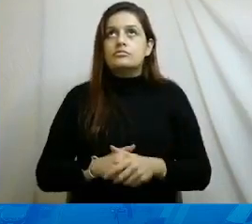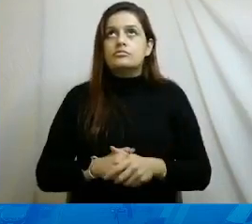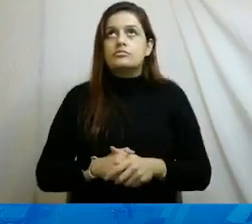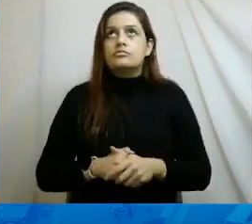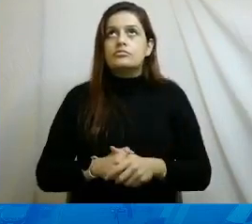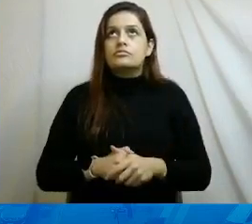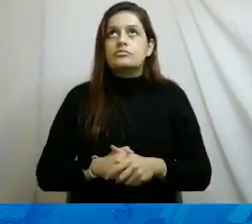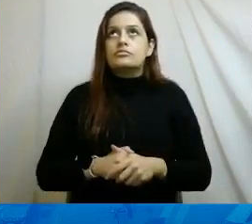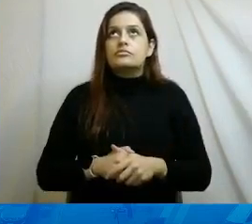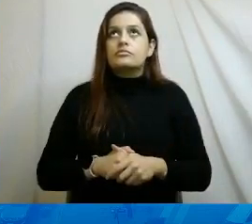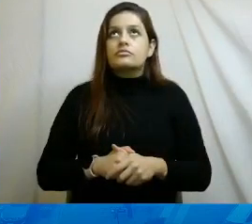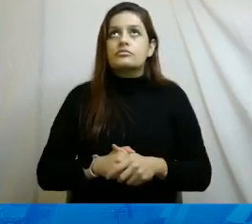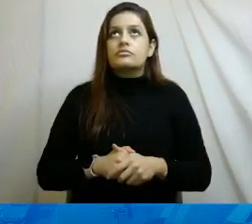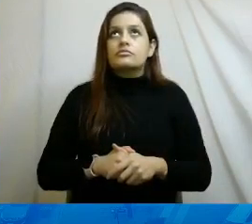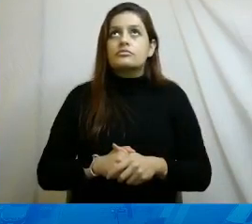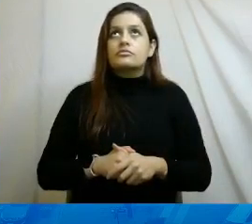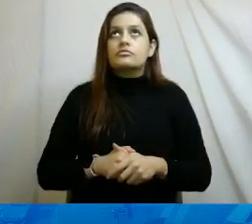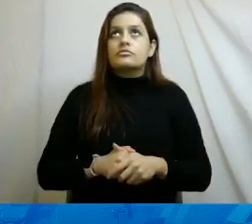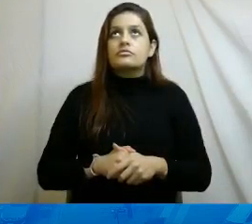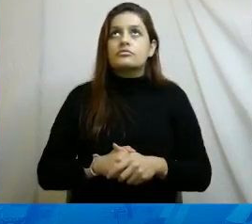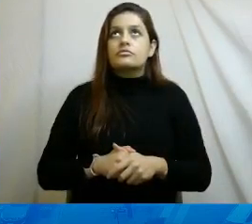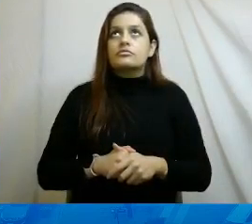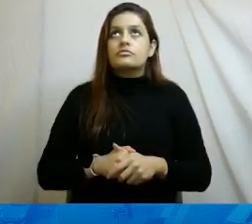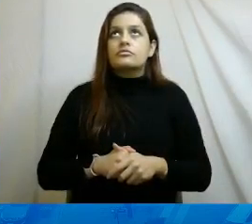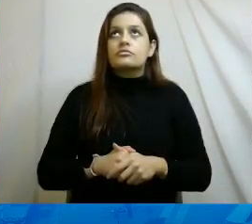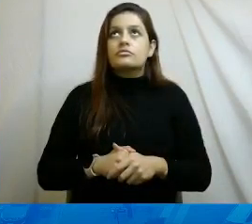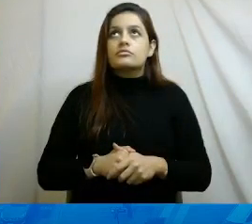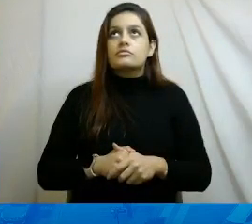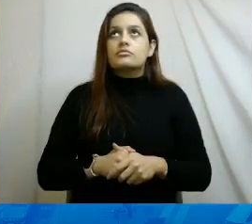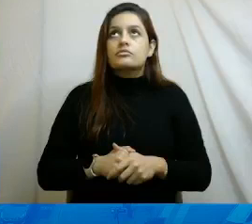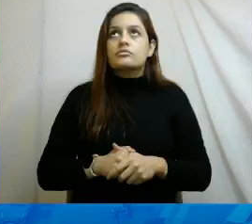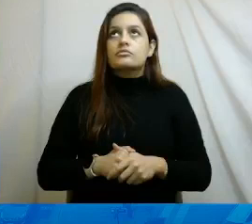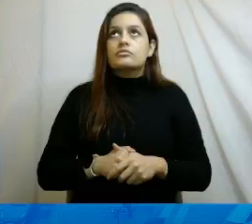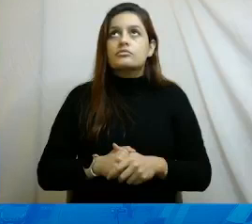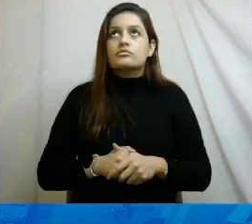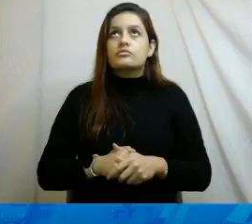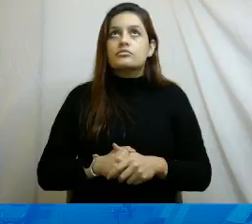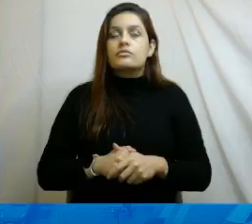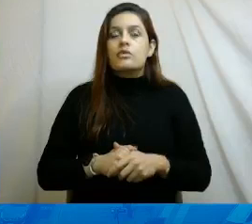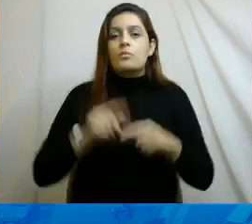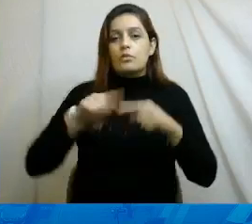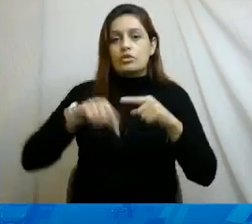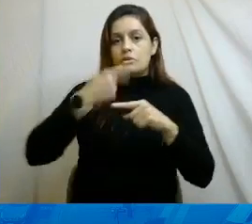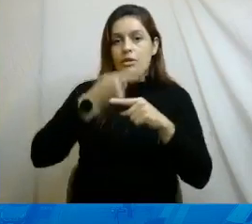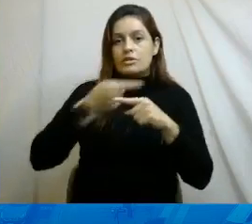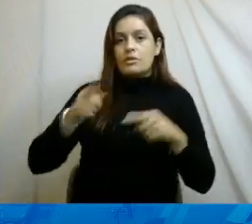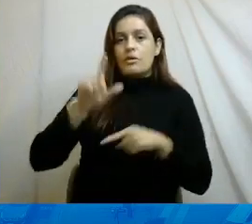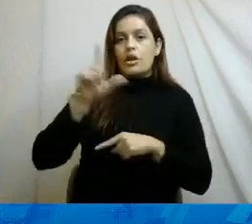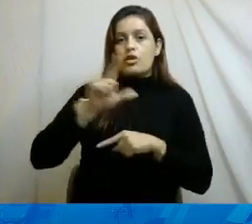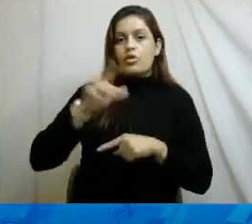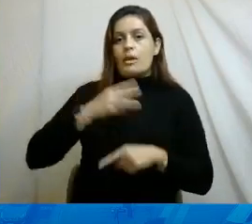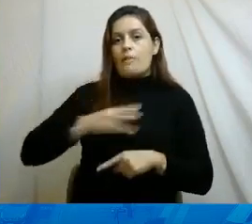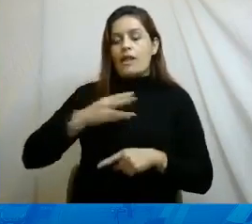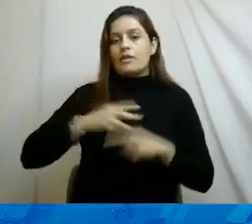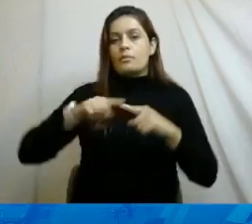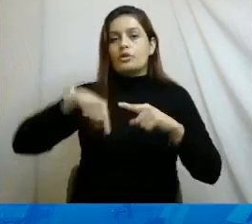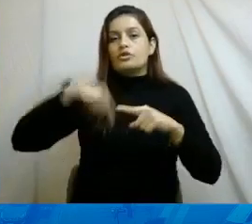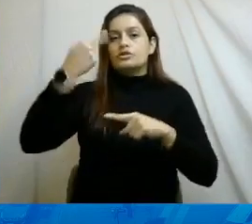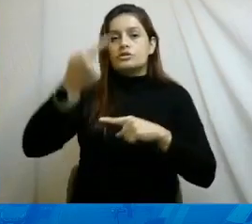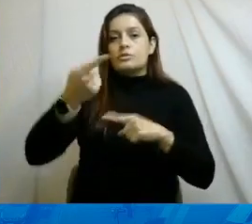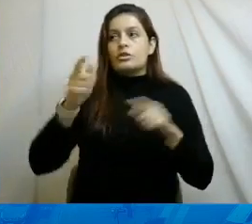propusimos desarrollar el lunes y martes de la próxima semana el segundo y el tercer consejo. Lo definimos al tiro, si están de acuerdo.